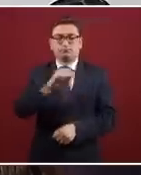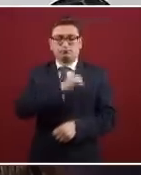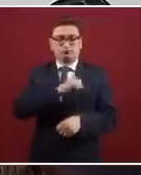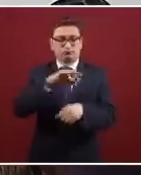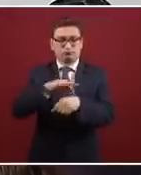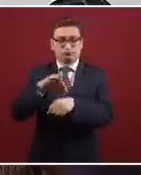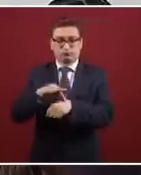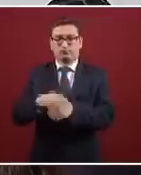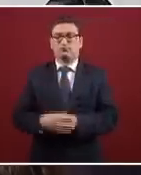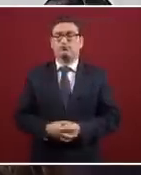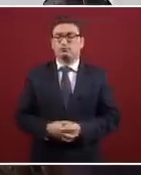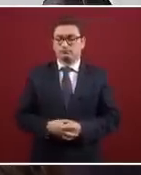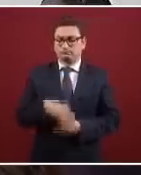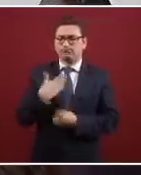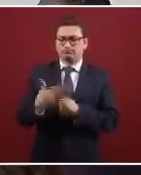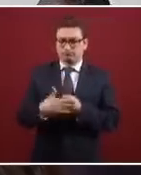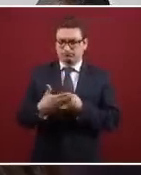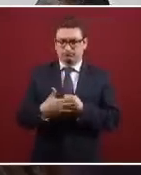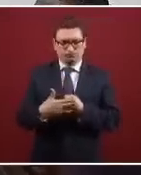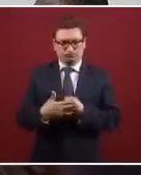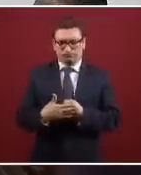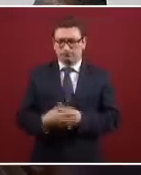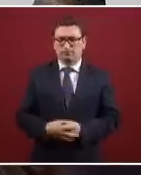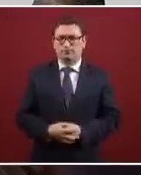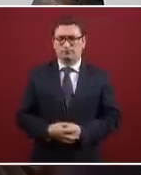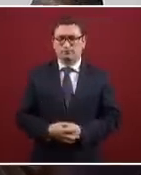Pronto, cuando tengamos ya